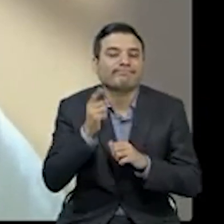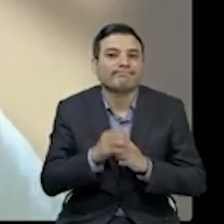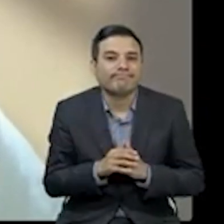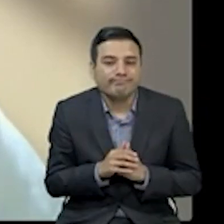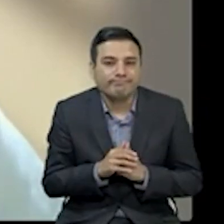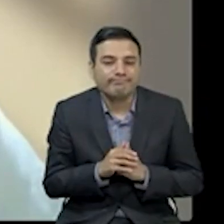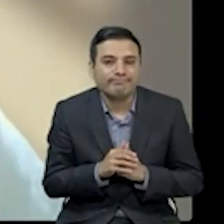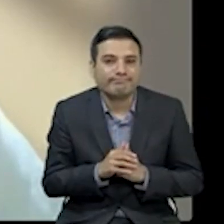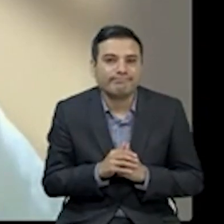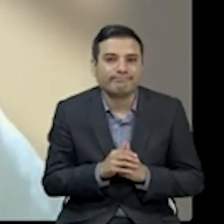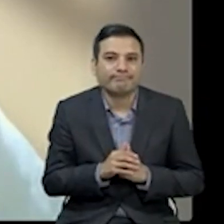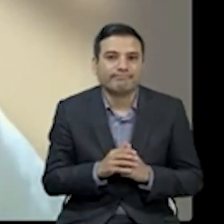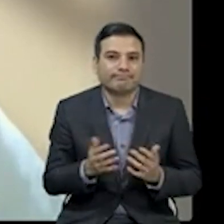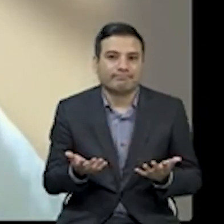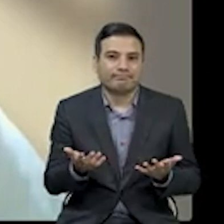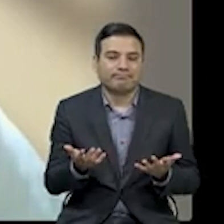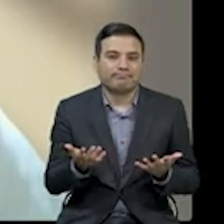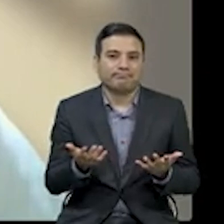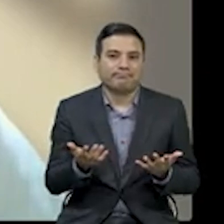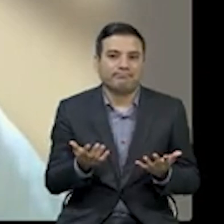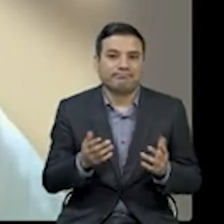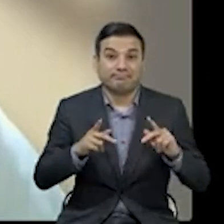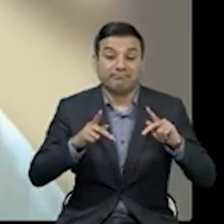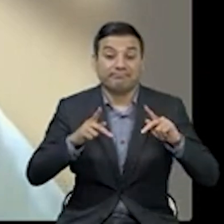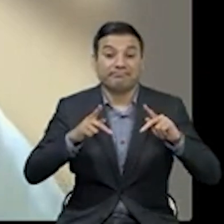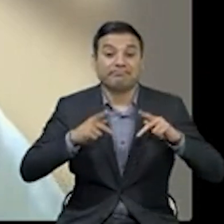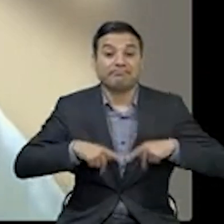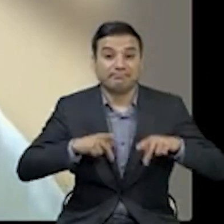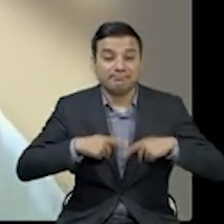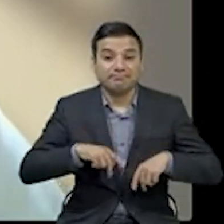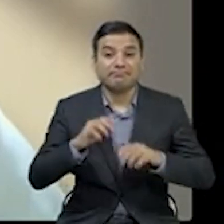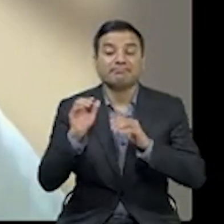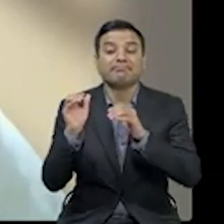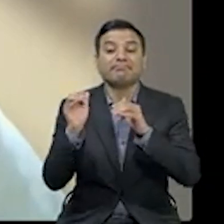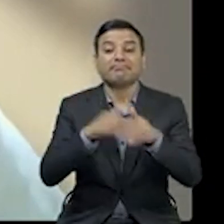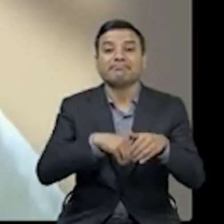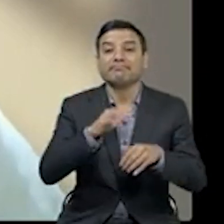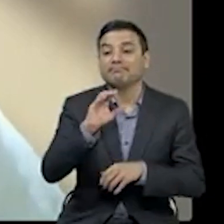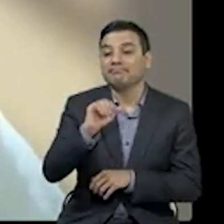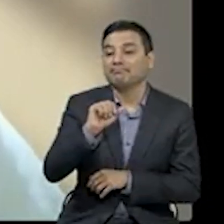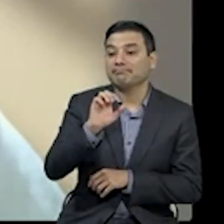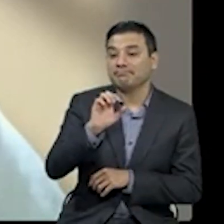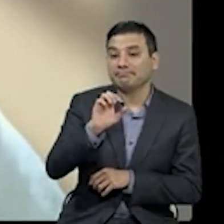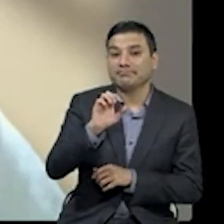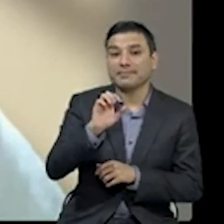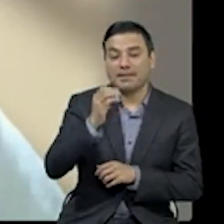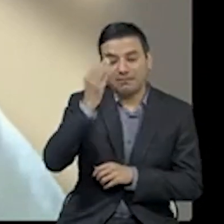haya personas que, por el breve tiempo de este empleo y por el bajo salario que se ofrece,